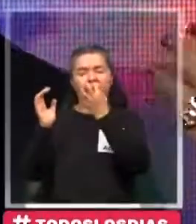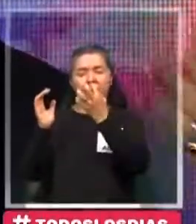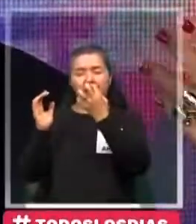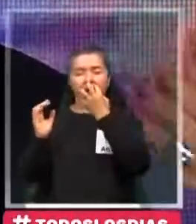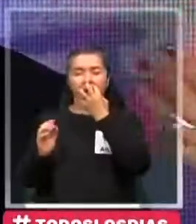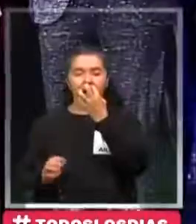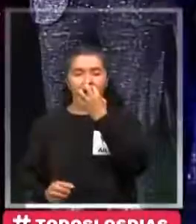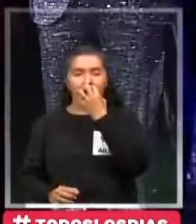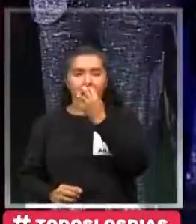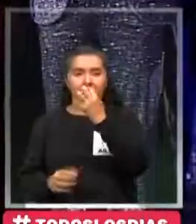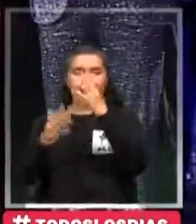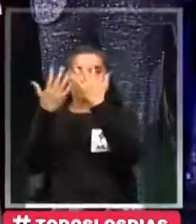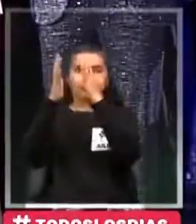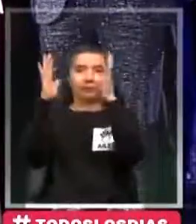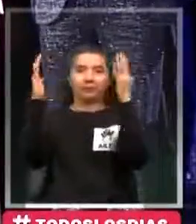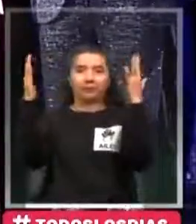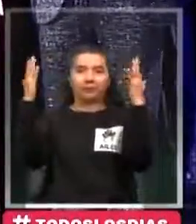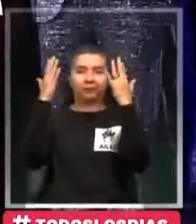¡Esto!